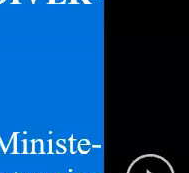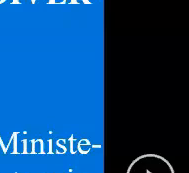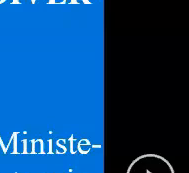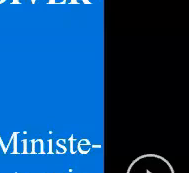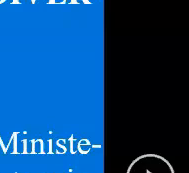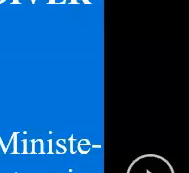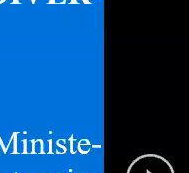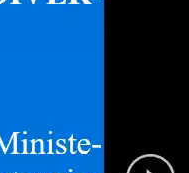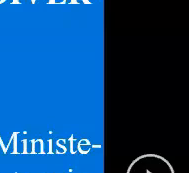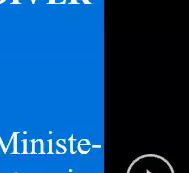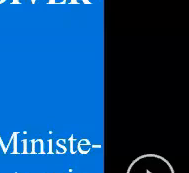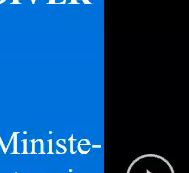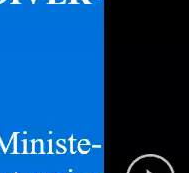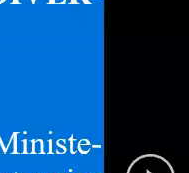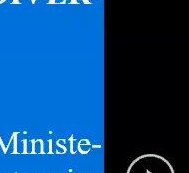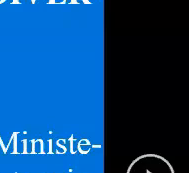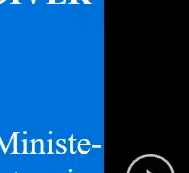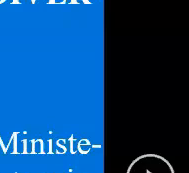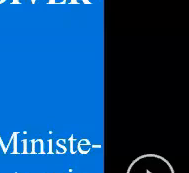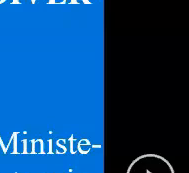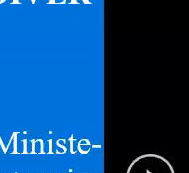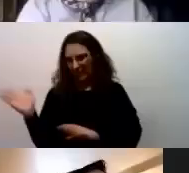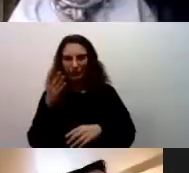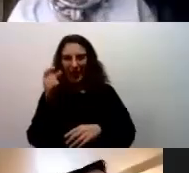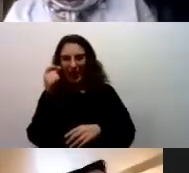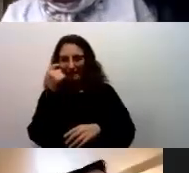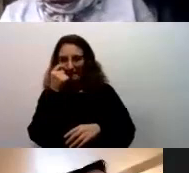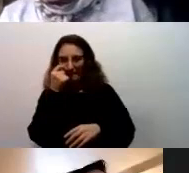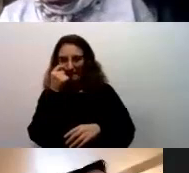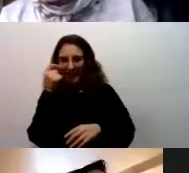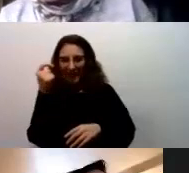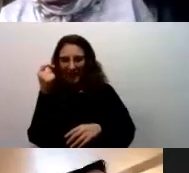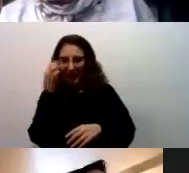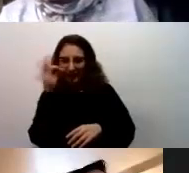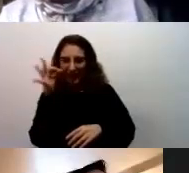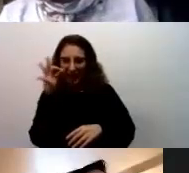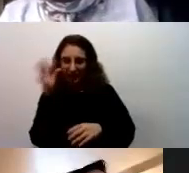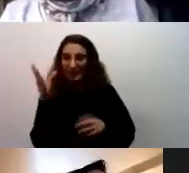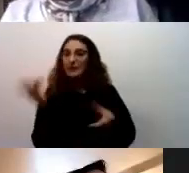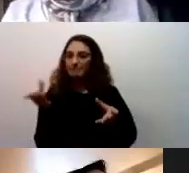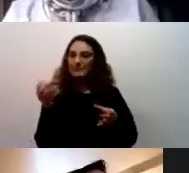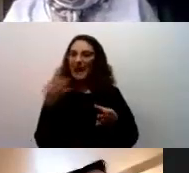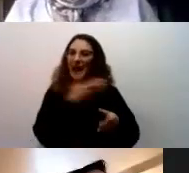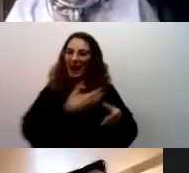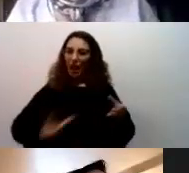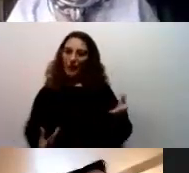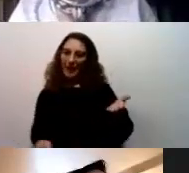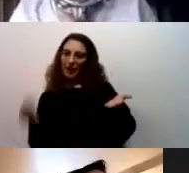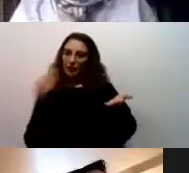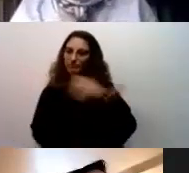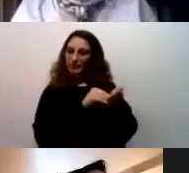721-2020, que fue publicado en el Boletín Oficial, el gobierno estableció un cupo laboral mínimo de personas